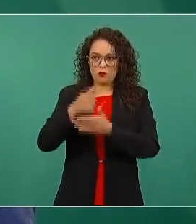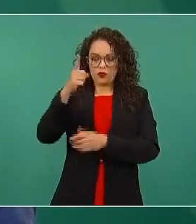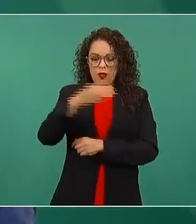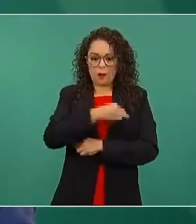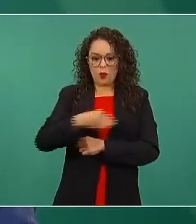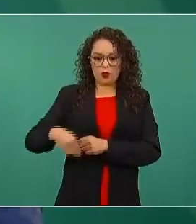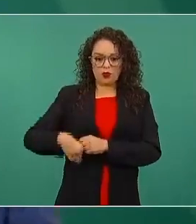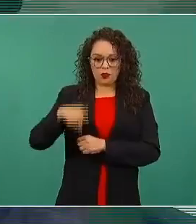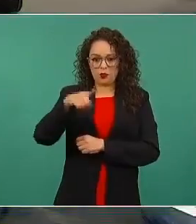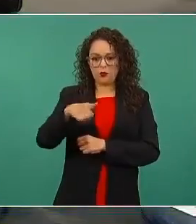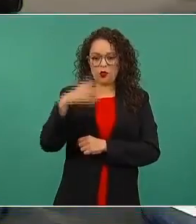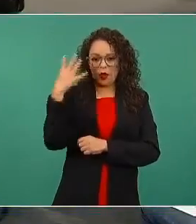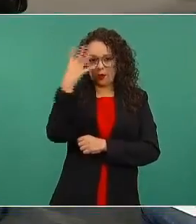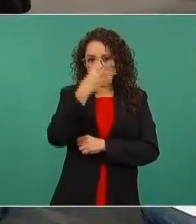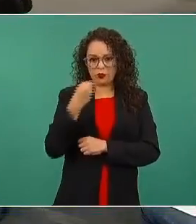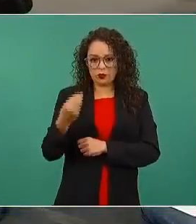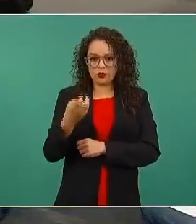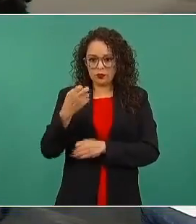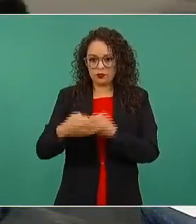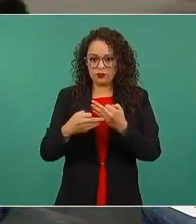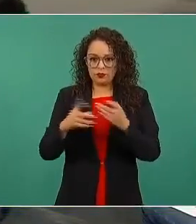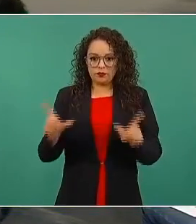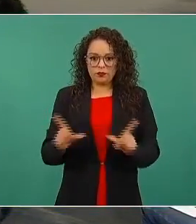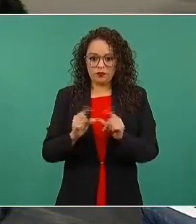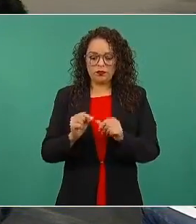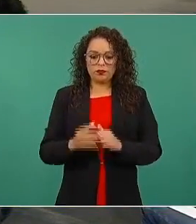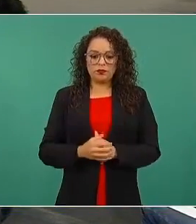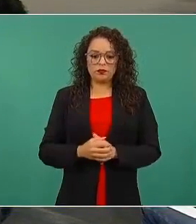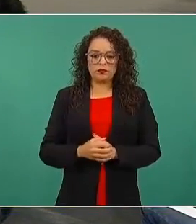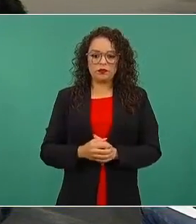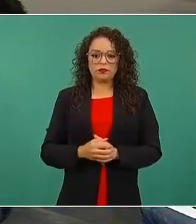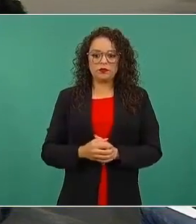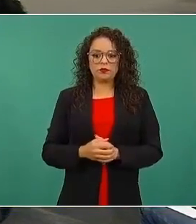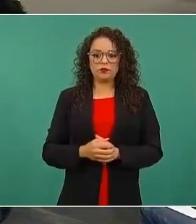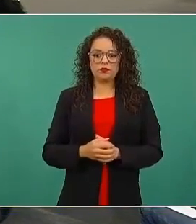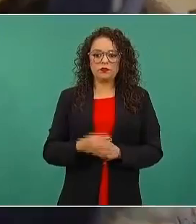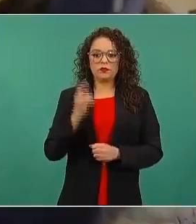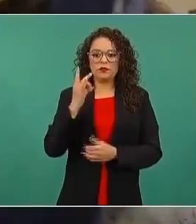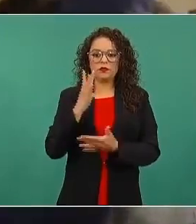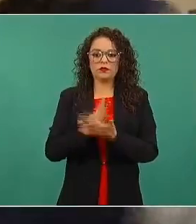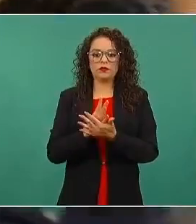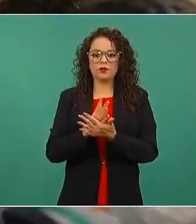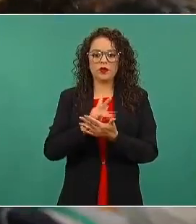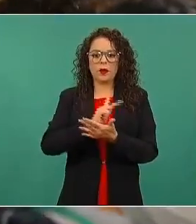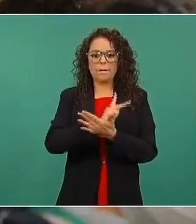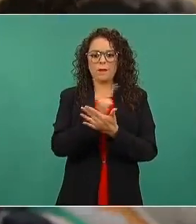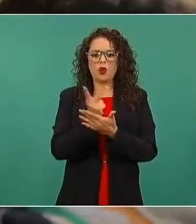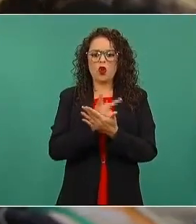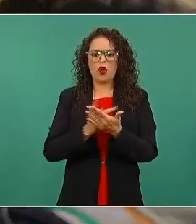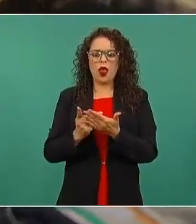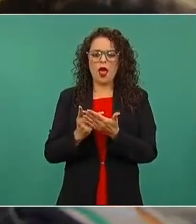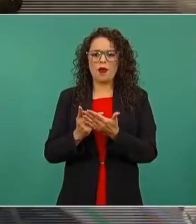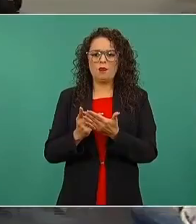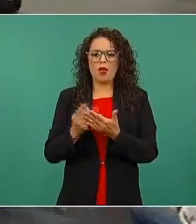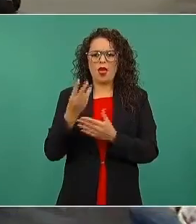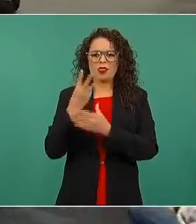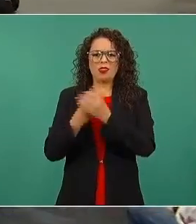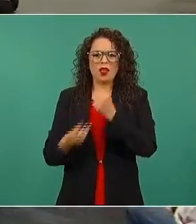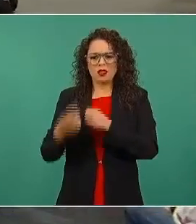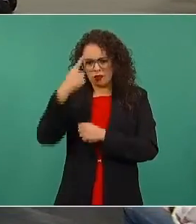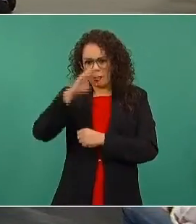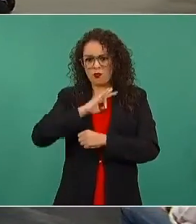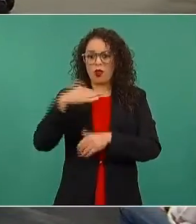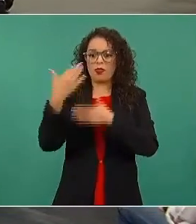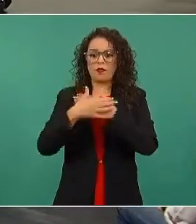de Hermosillo. ¿Sería cuánto? Nada más el programa Tripartitas podría ser posible para el próximo año. Nada más para